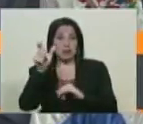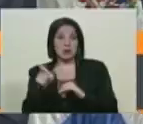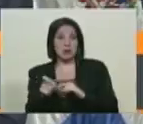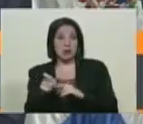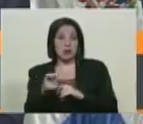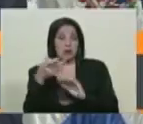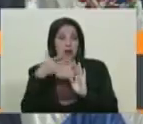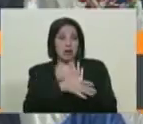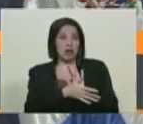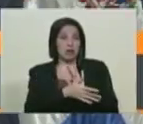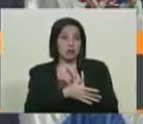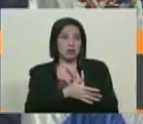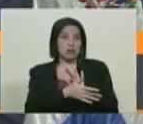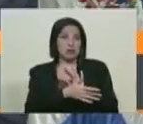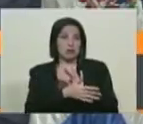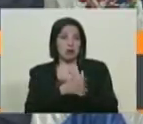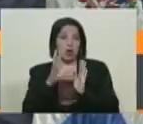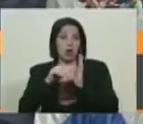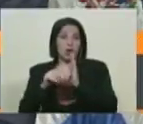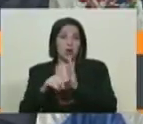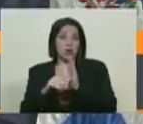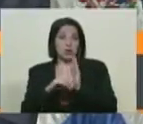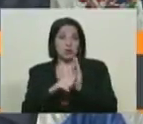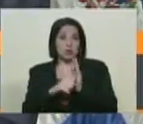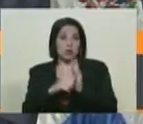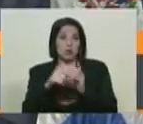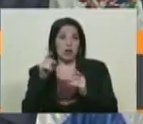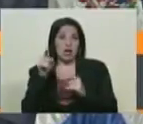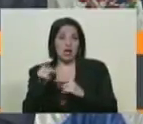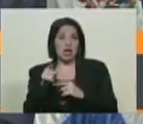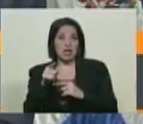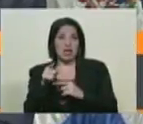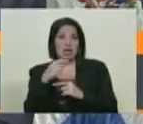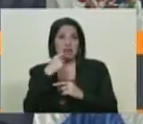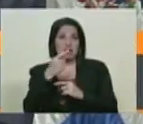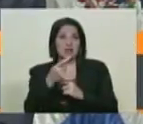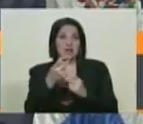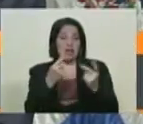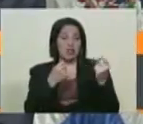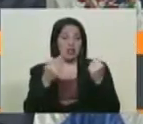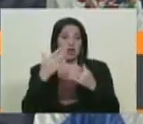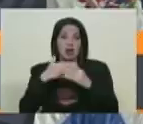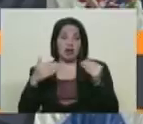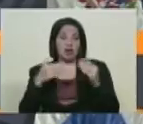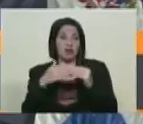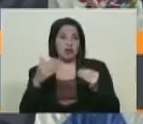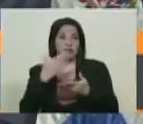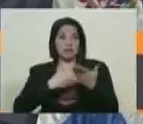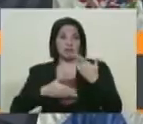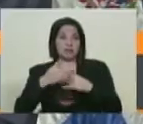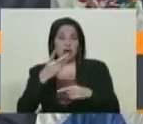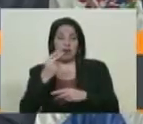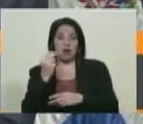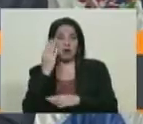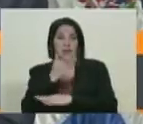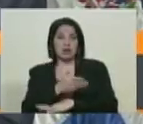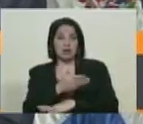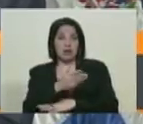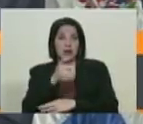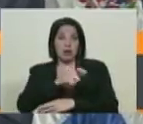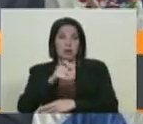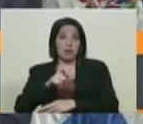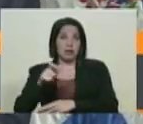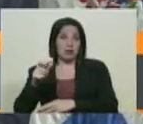causa, sobre todo relacionado con corrupción, que ella le sacaba una cantidad de dólares a cambio de no imputar personas que ahorita están detenidas,